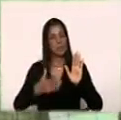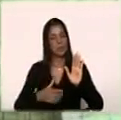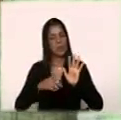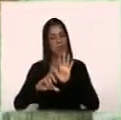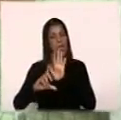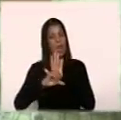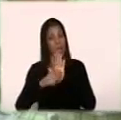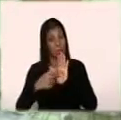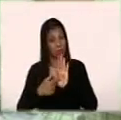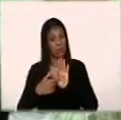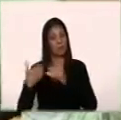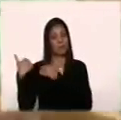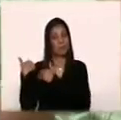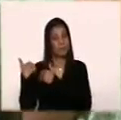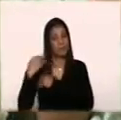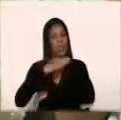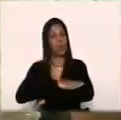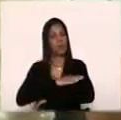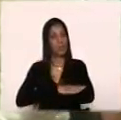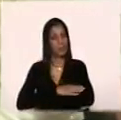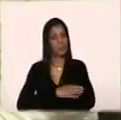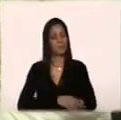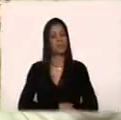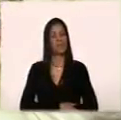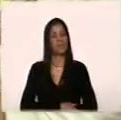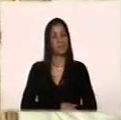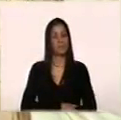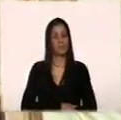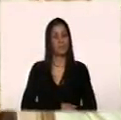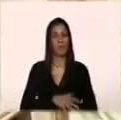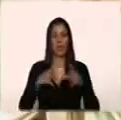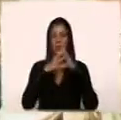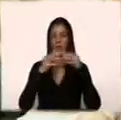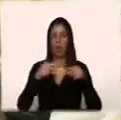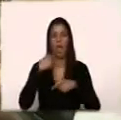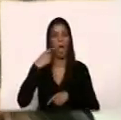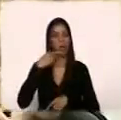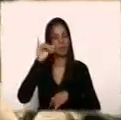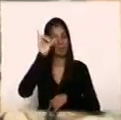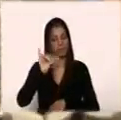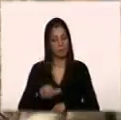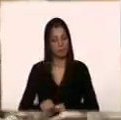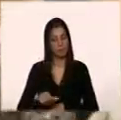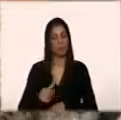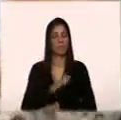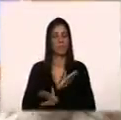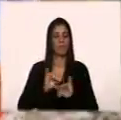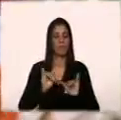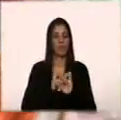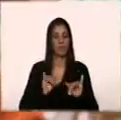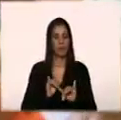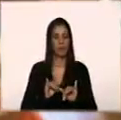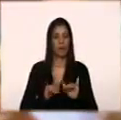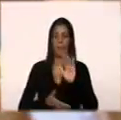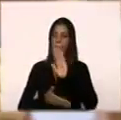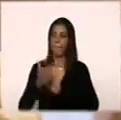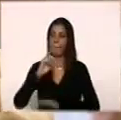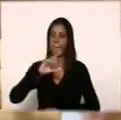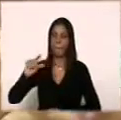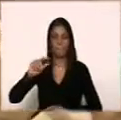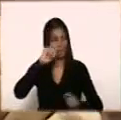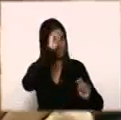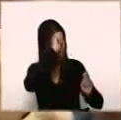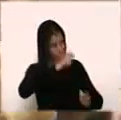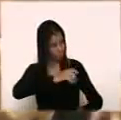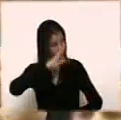para poder cumplir con nuestra tarea. Eso es todo lo que quería decir, camaradas y camaradas. Me retiro con el permiso de mi mayor